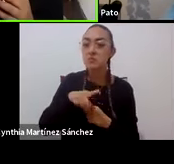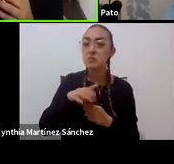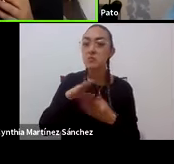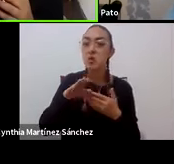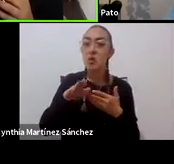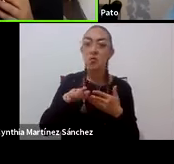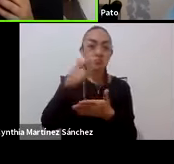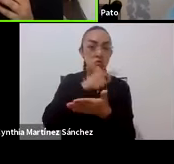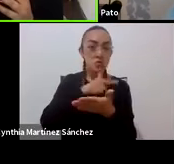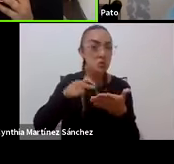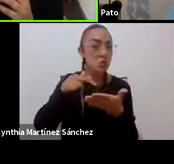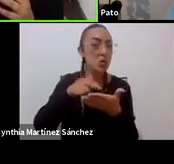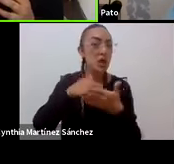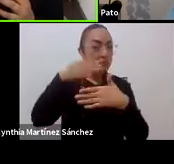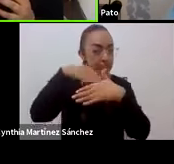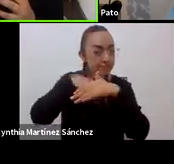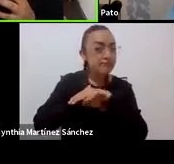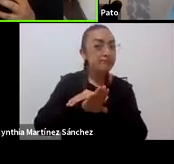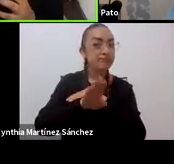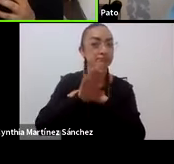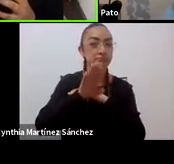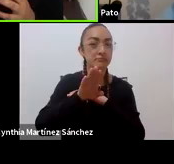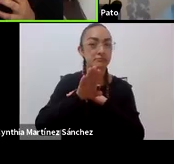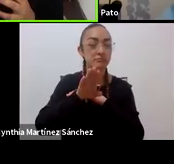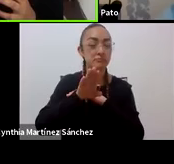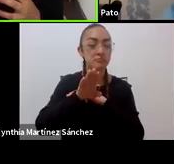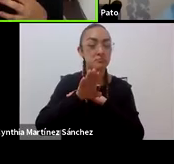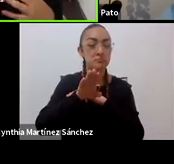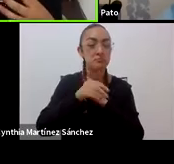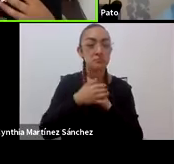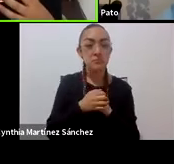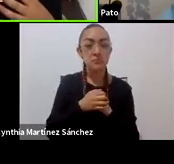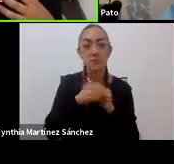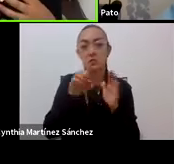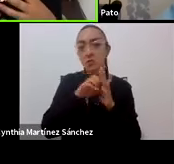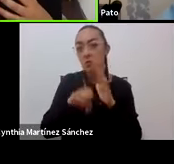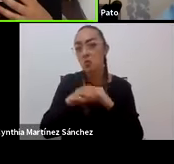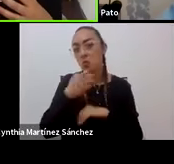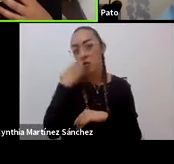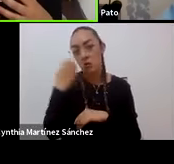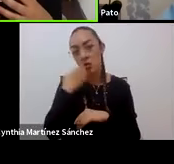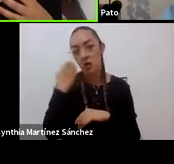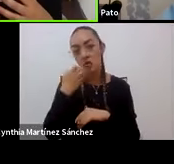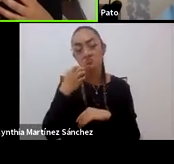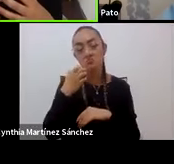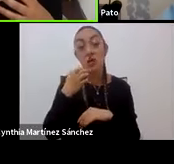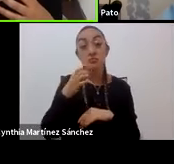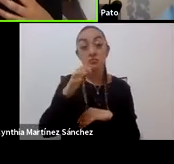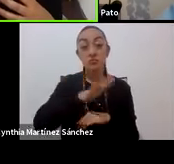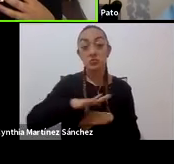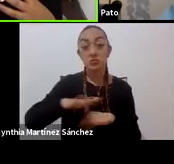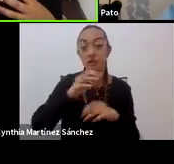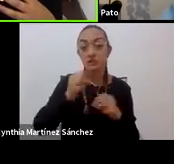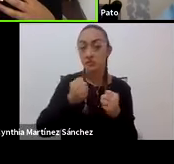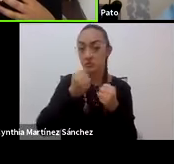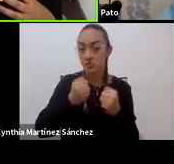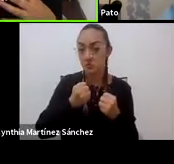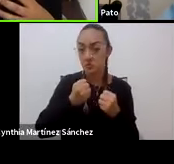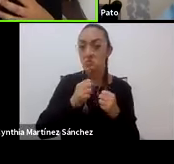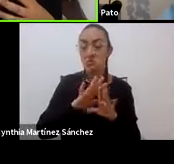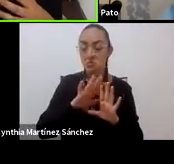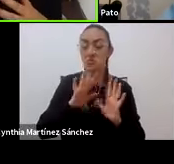la escuela, que tenemos asumido que es un espacio seguro, asumimos que es un